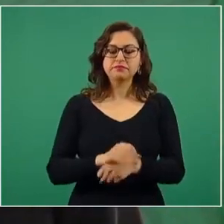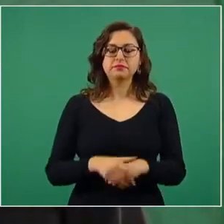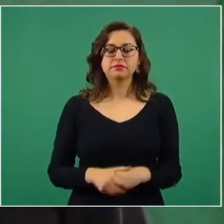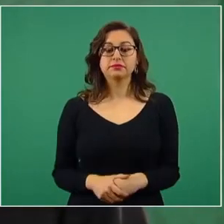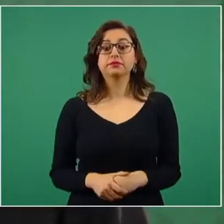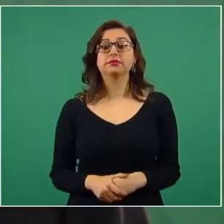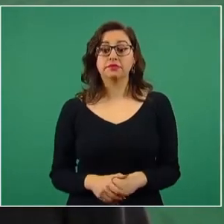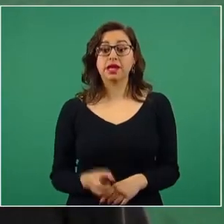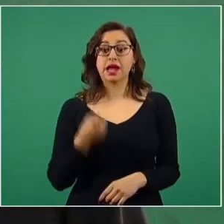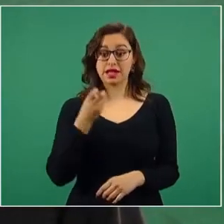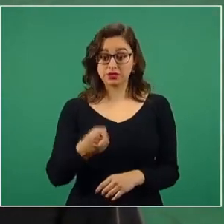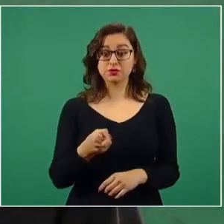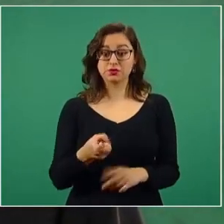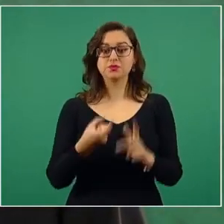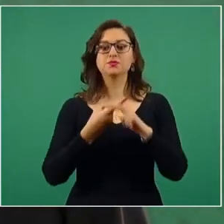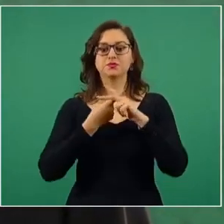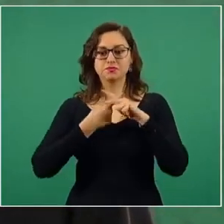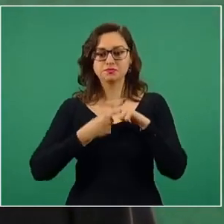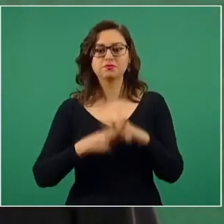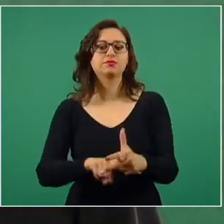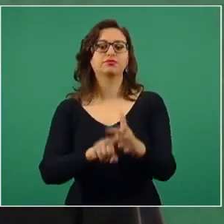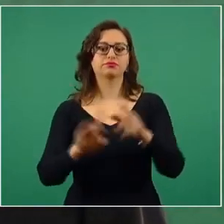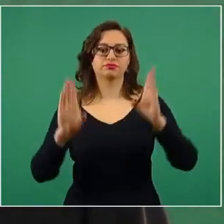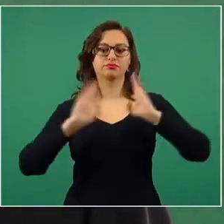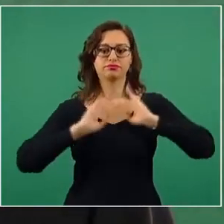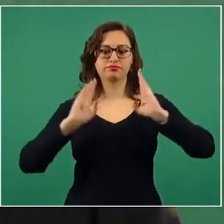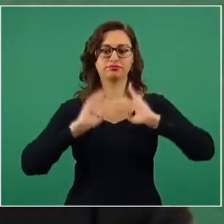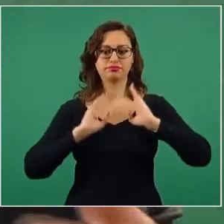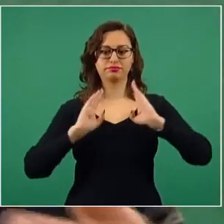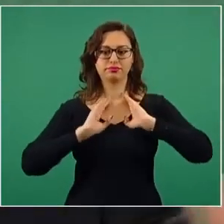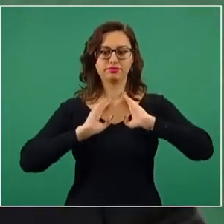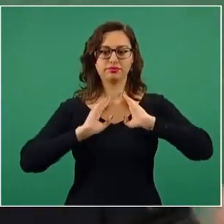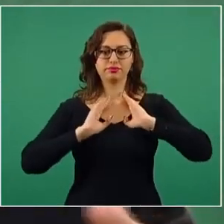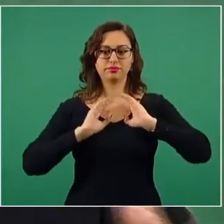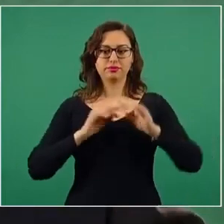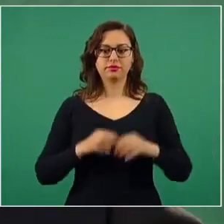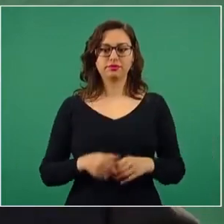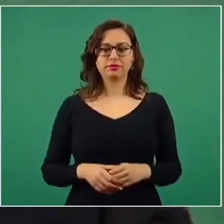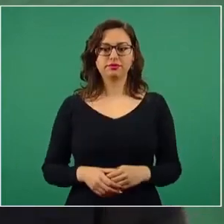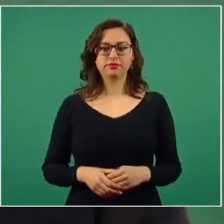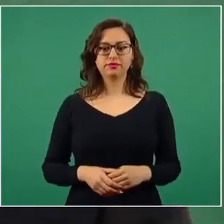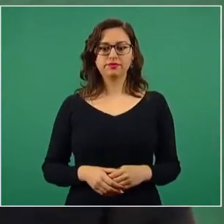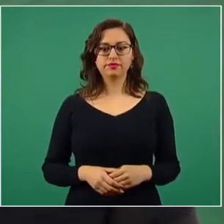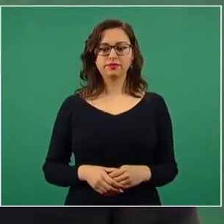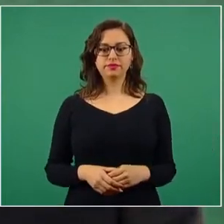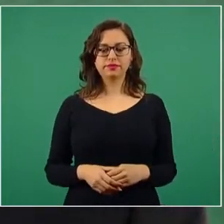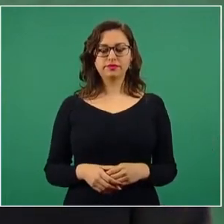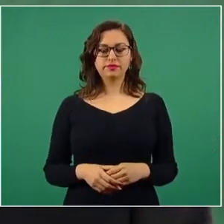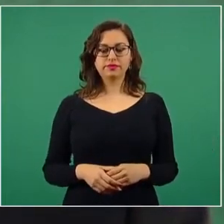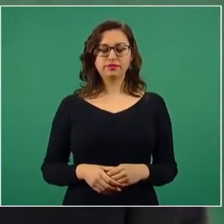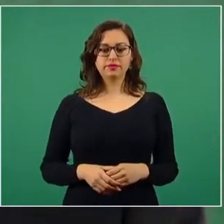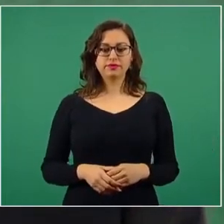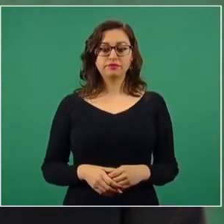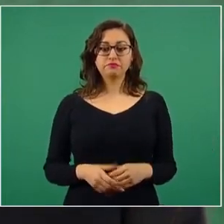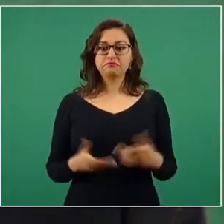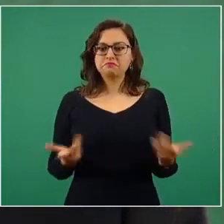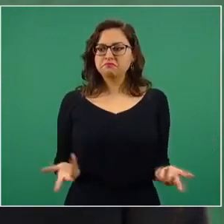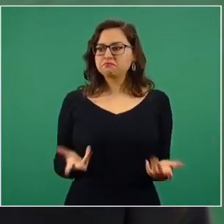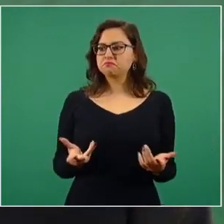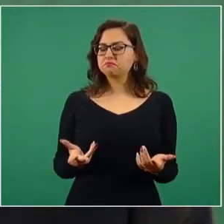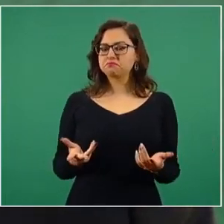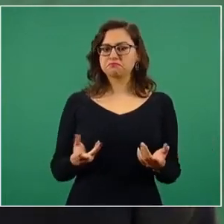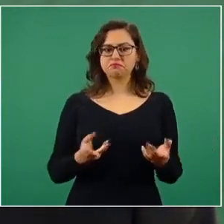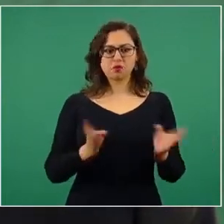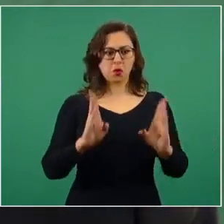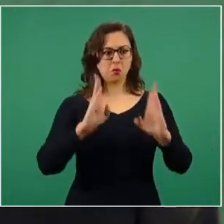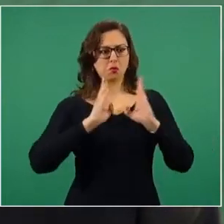Así nace el actual ejército. ¿Y cómo se forma? Pues no con